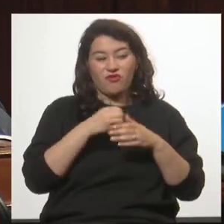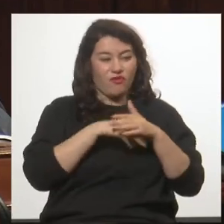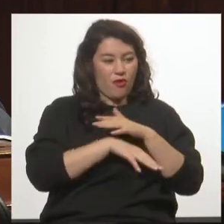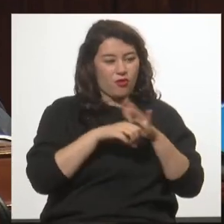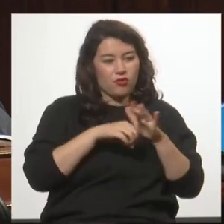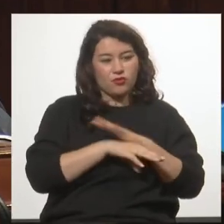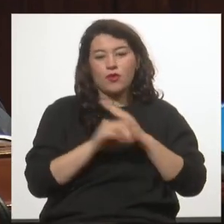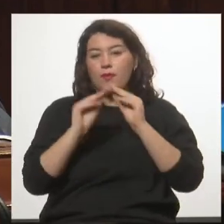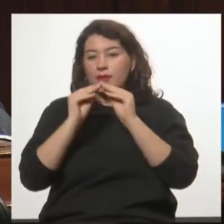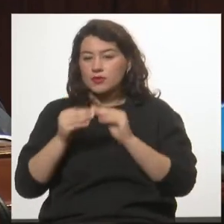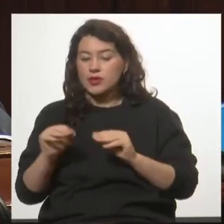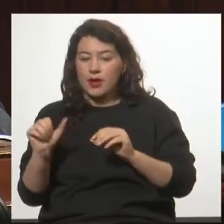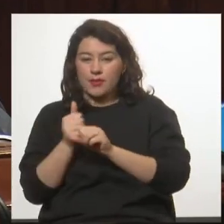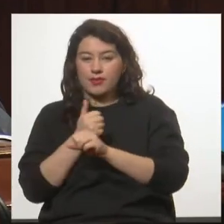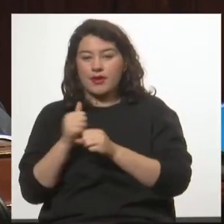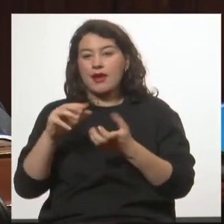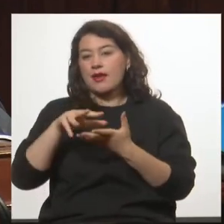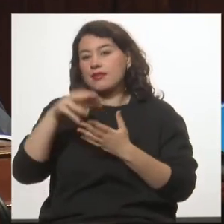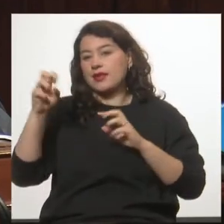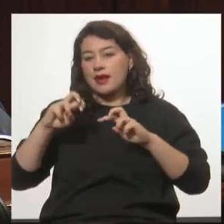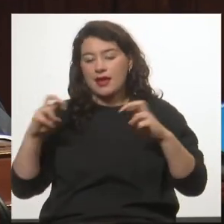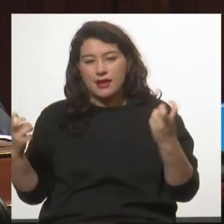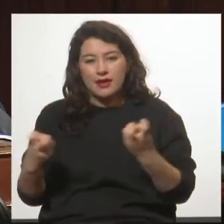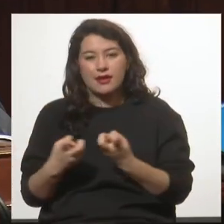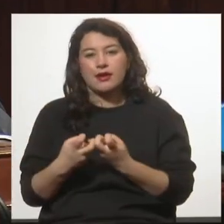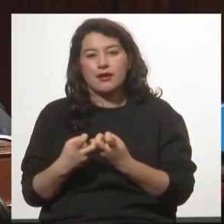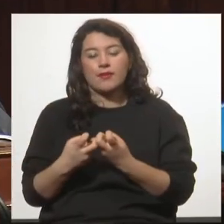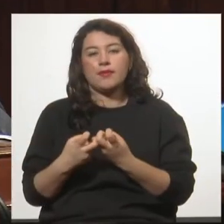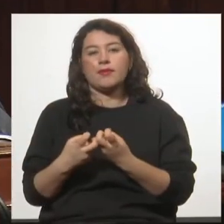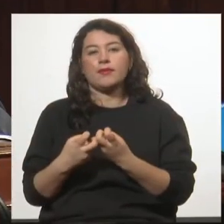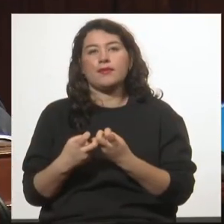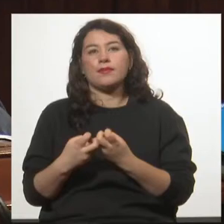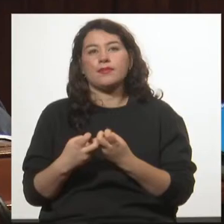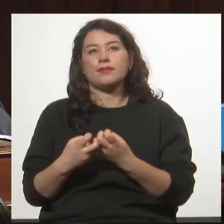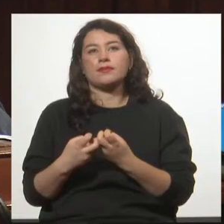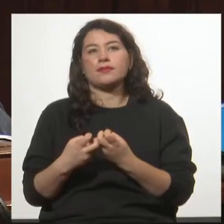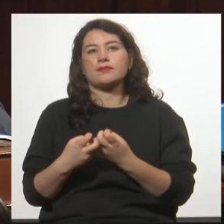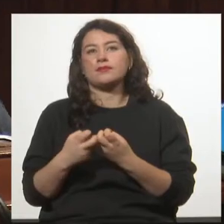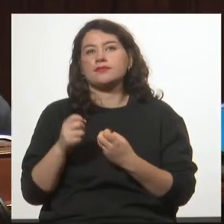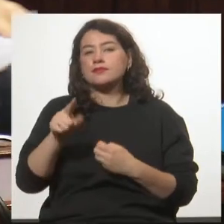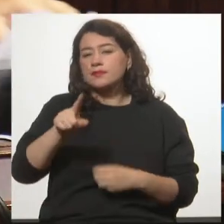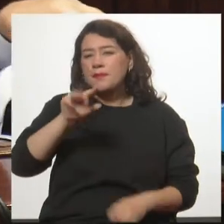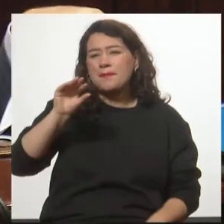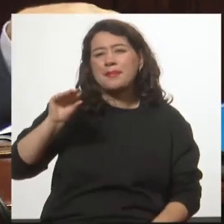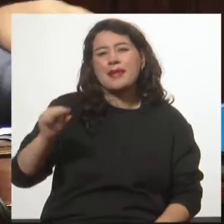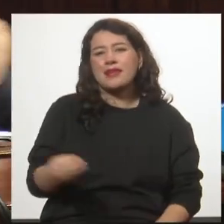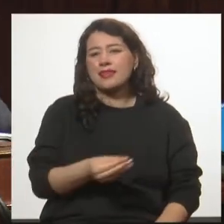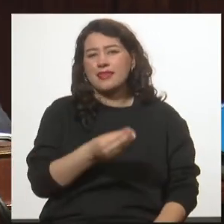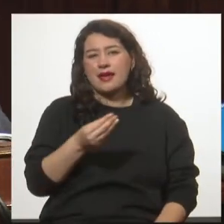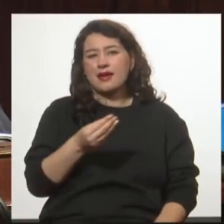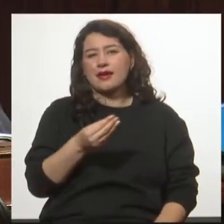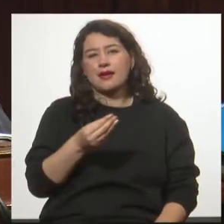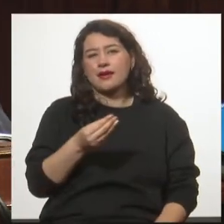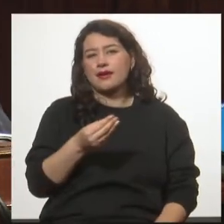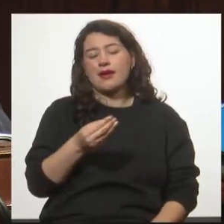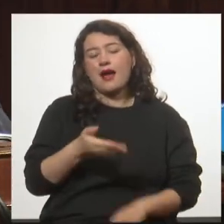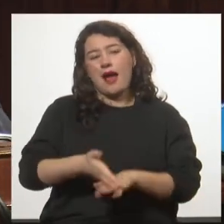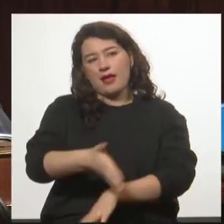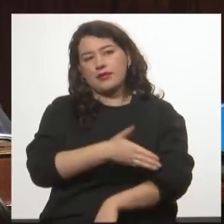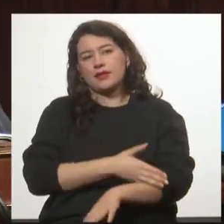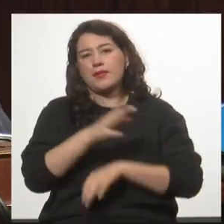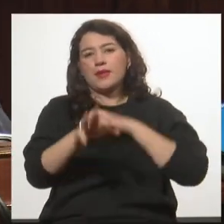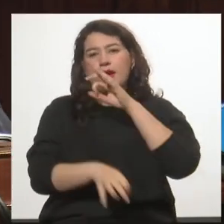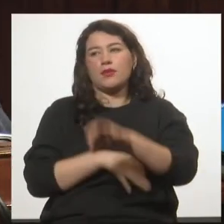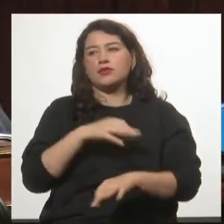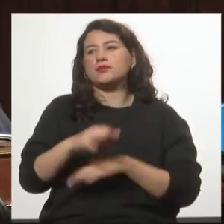los presupuestos aprobados por lateral era dicho complejo haya representado para el ente la pérdida antes señalada